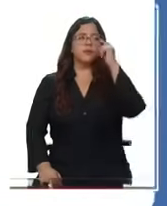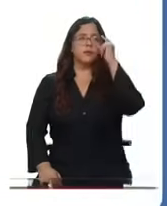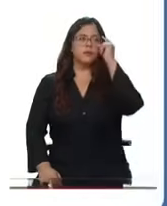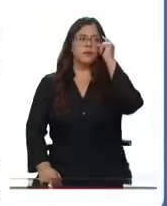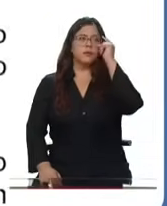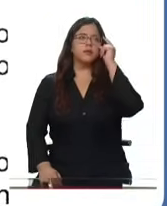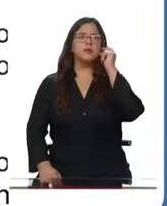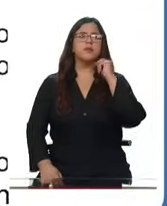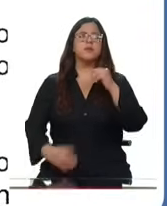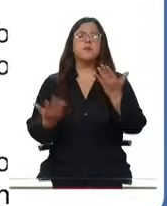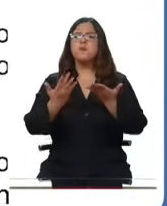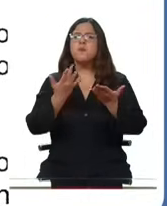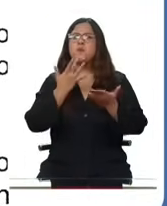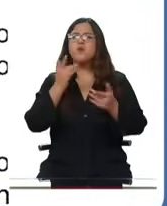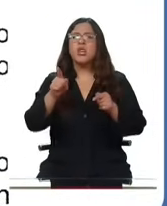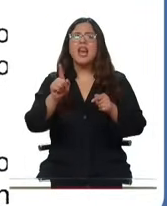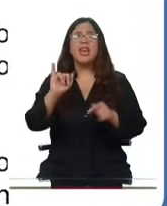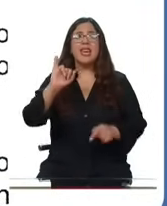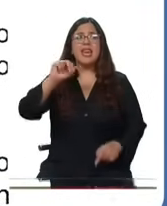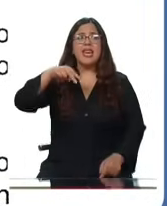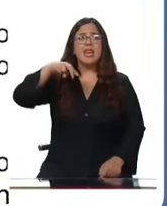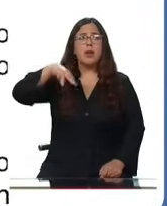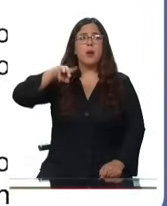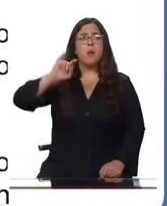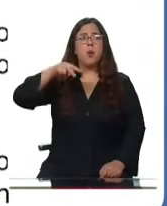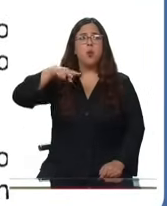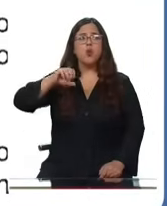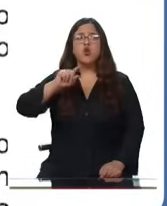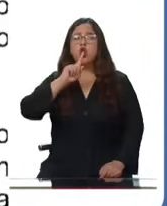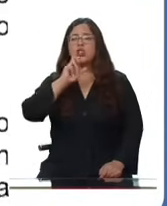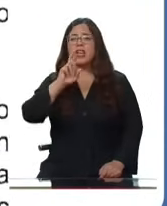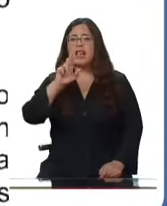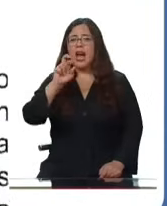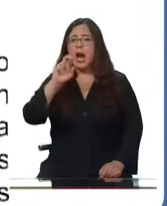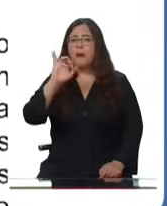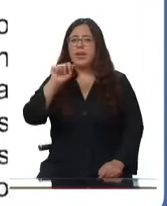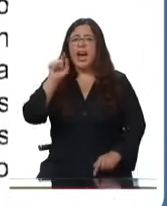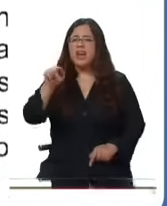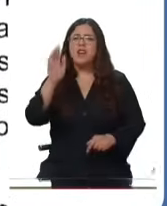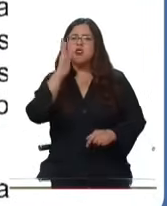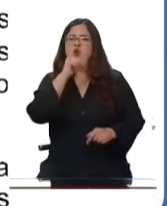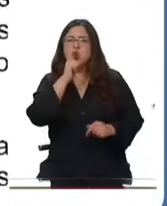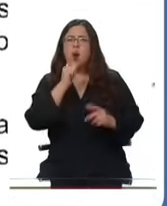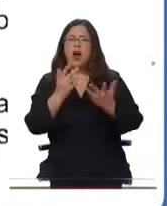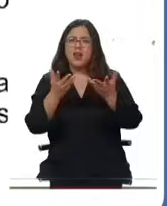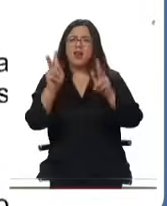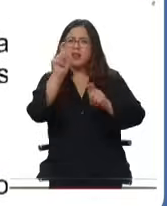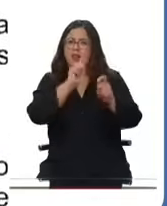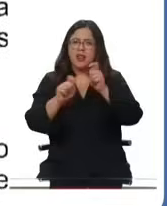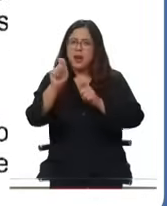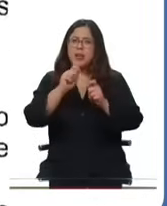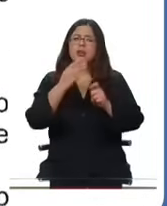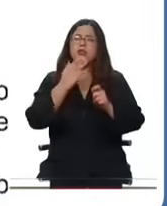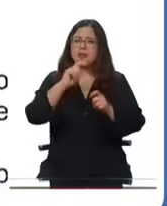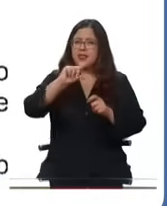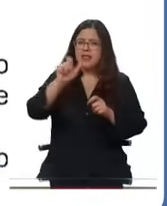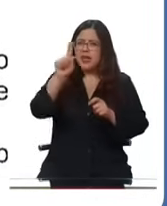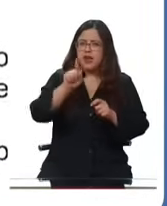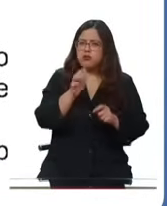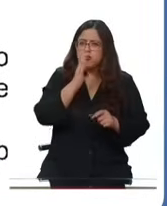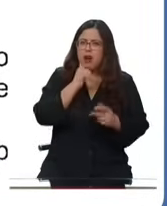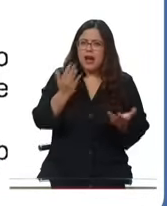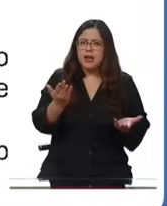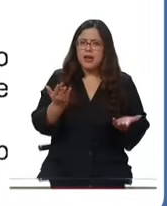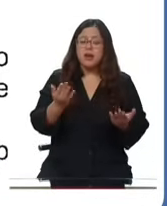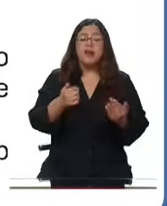Porque la inmunoterapia con pembrolizumab no está incluida dentro de la resolución de drogas de alto costo ni del GES. Entonces,